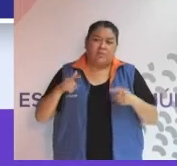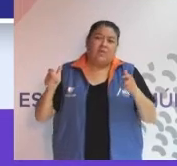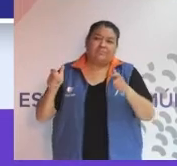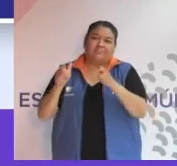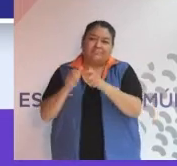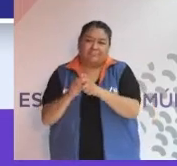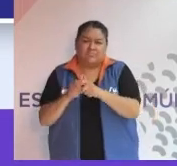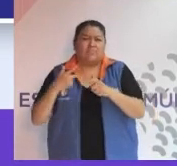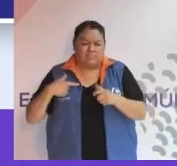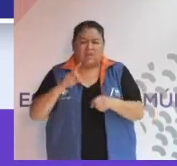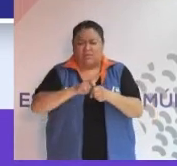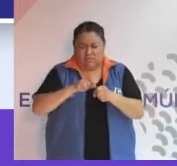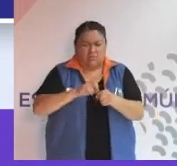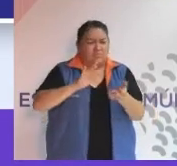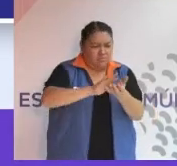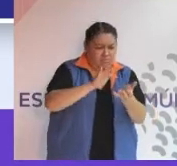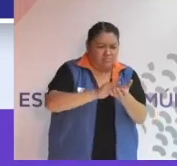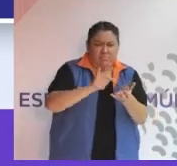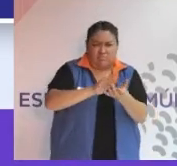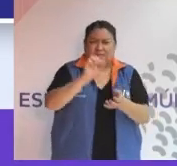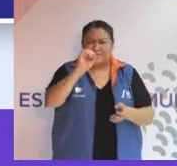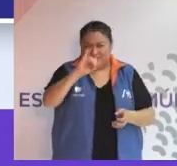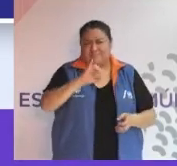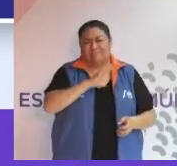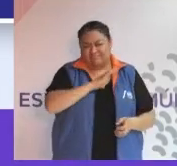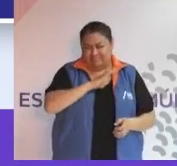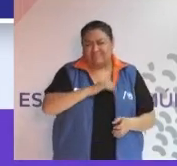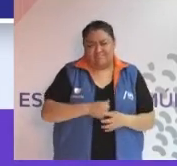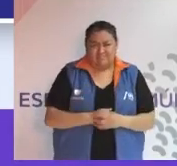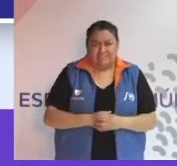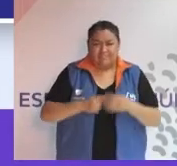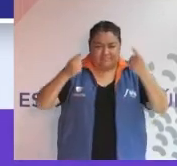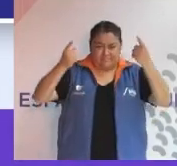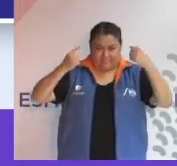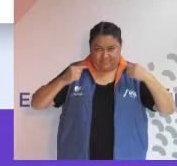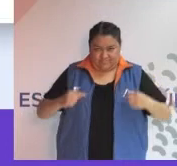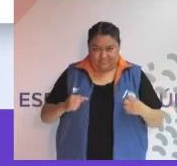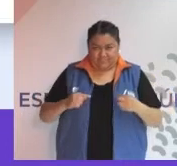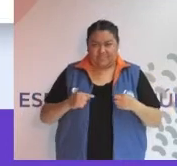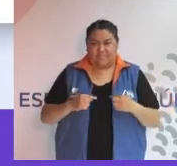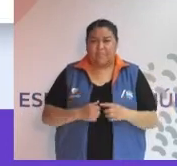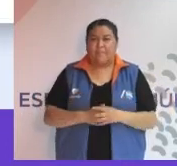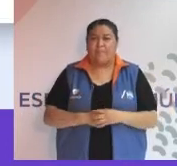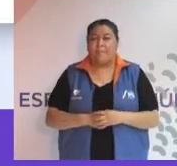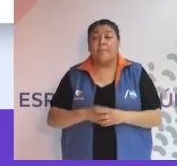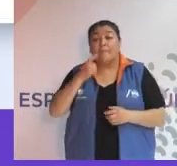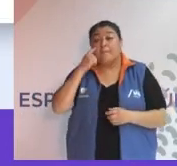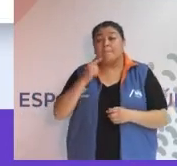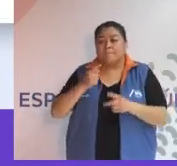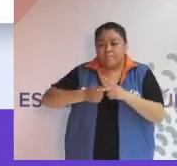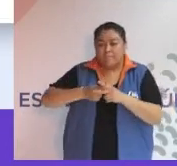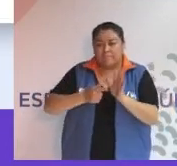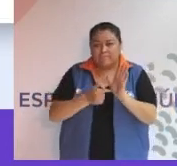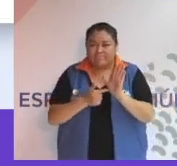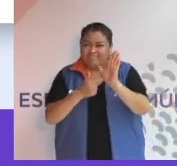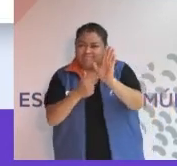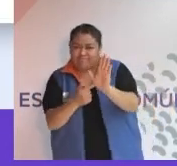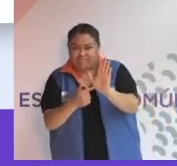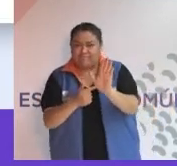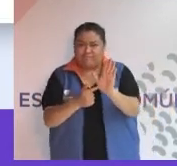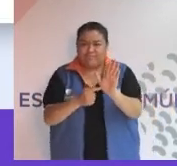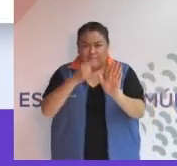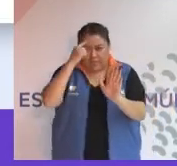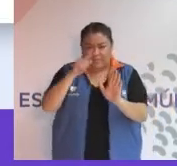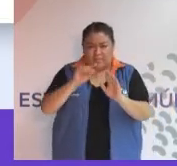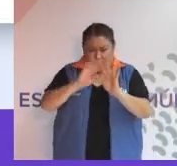gente sí dona y sí da. Bueno, y la que siguiente... dato que quería yo agregar antes de hablar